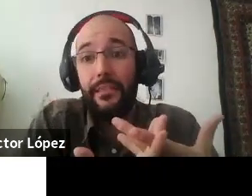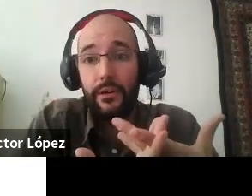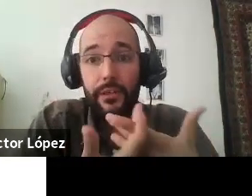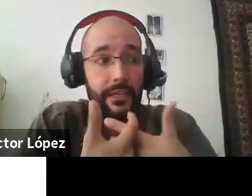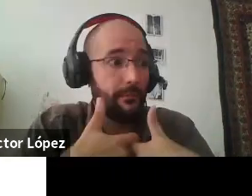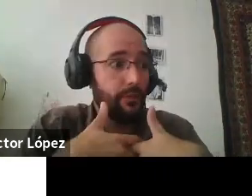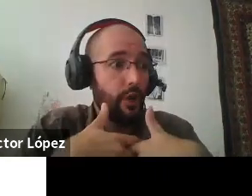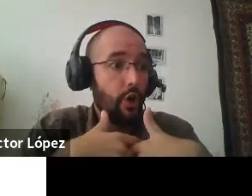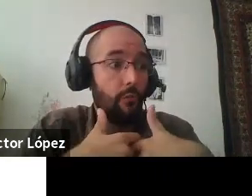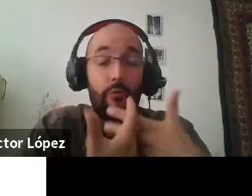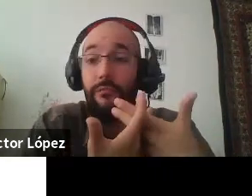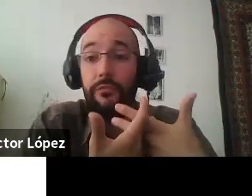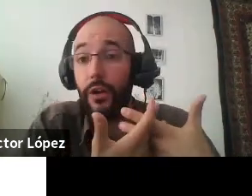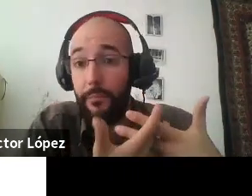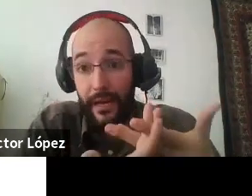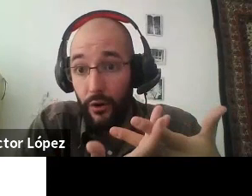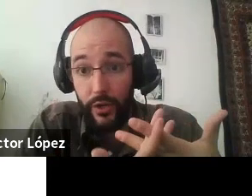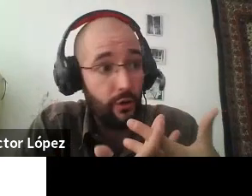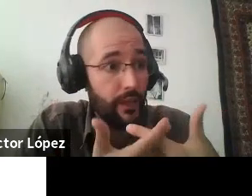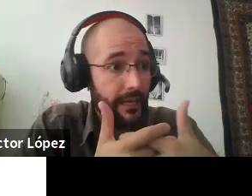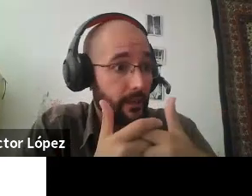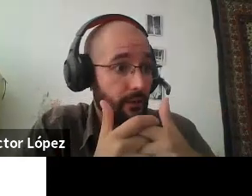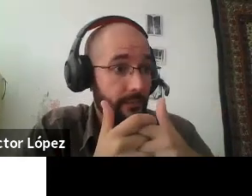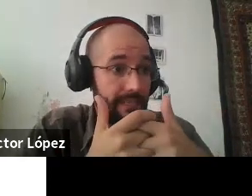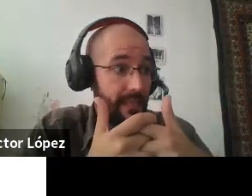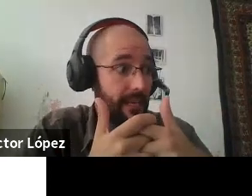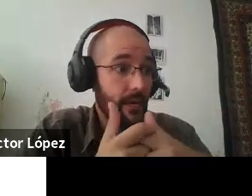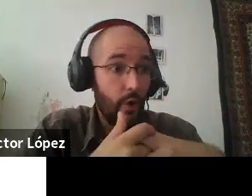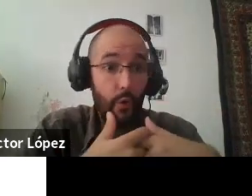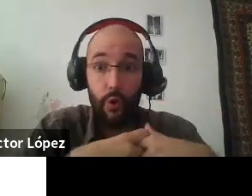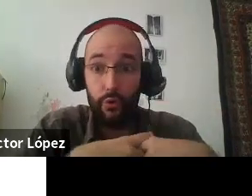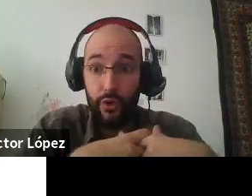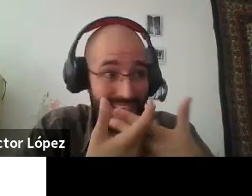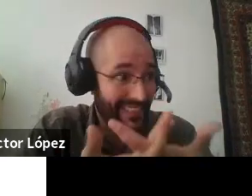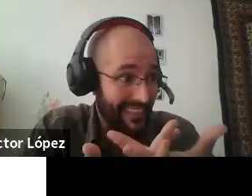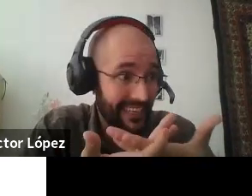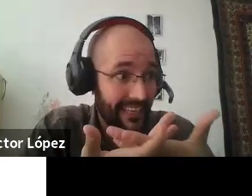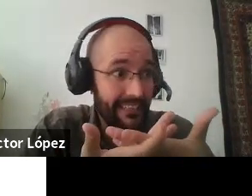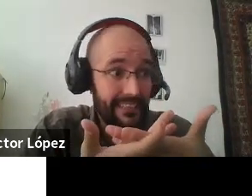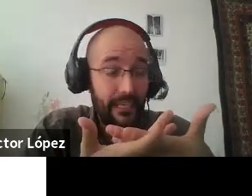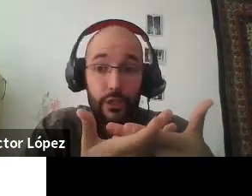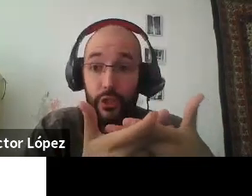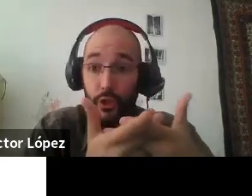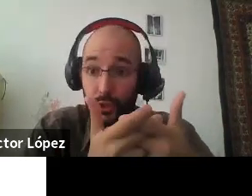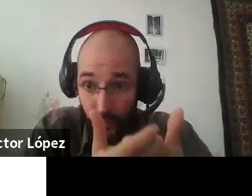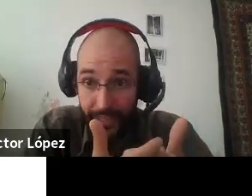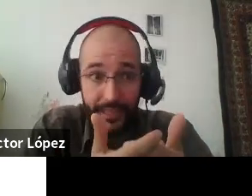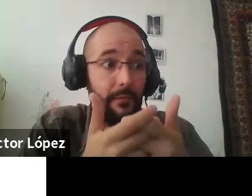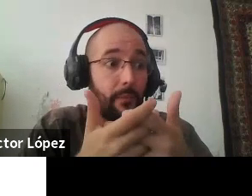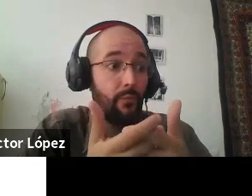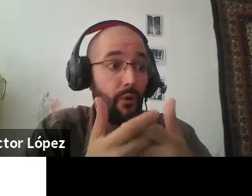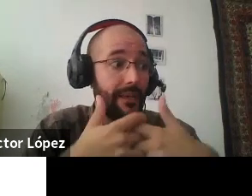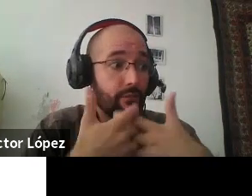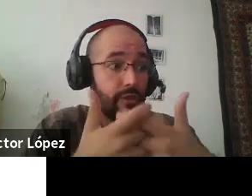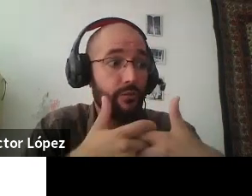de indagación, digamos, como un enfoque pedagógico o didáctico, es decir, un conjunto de estrategias donde el